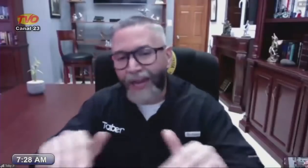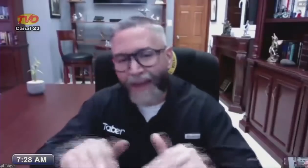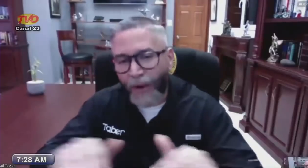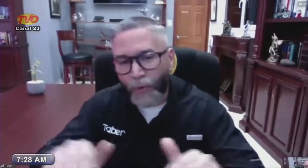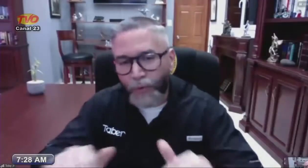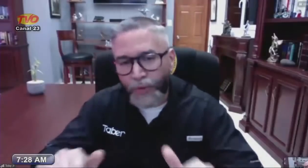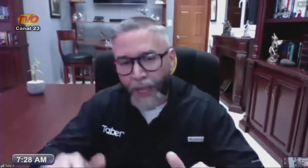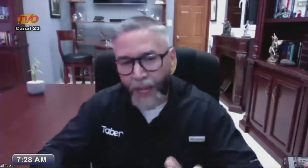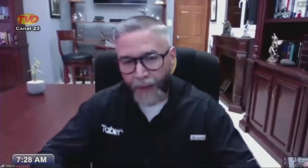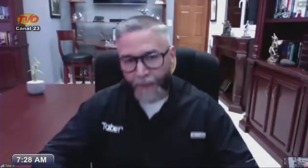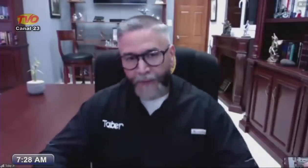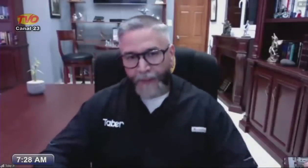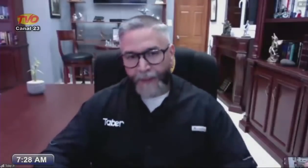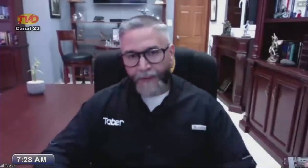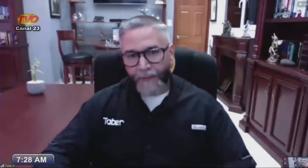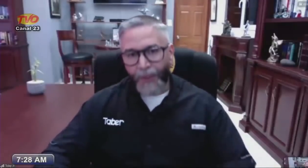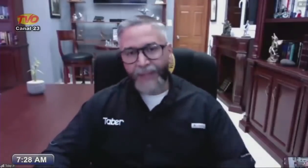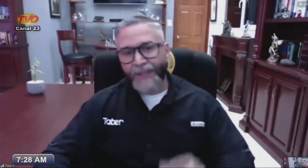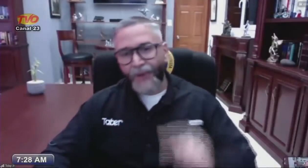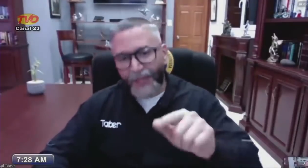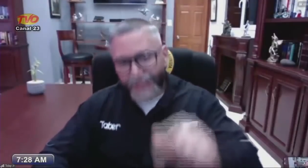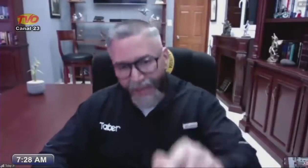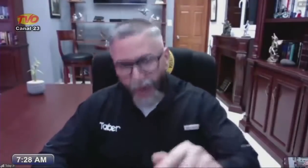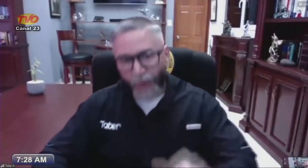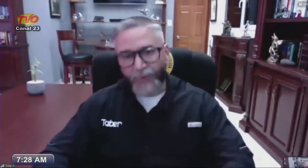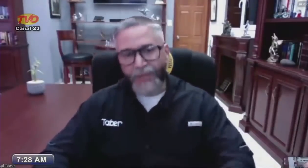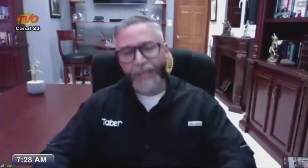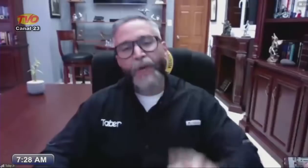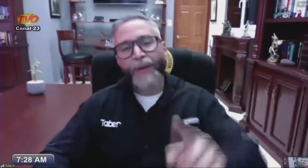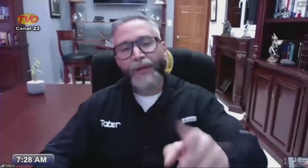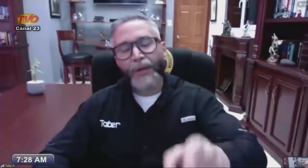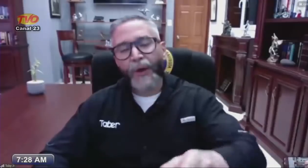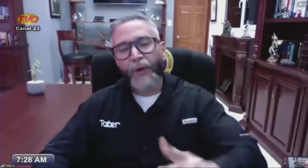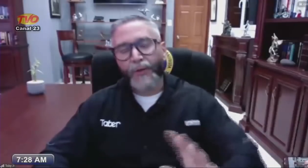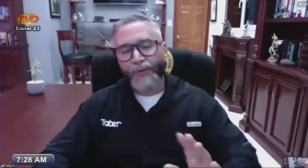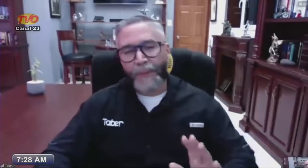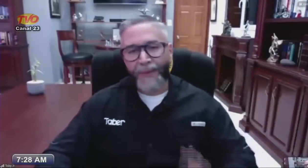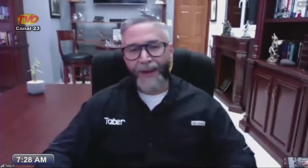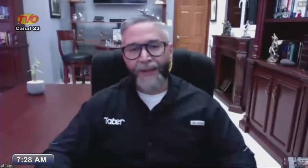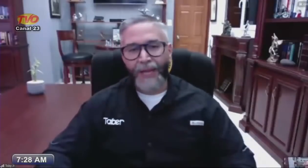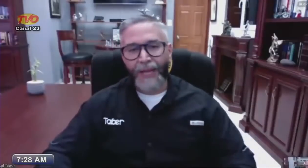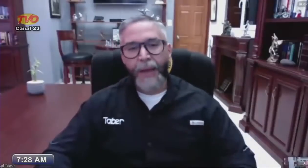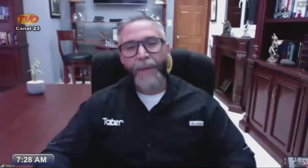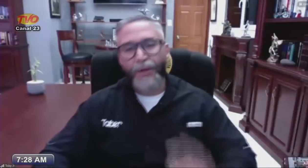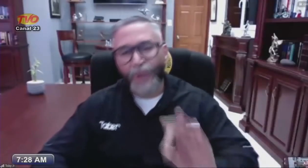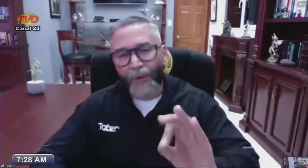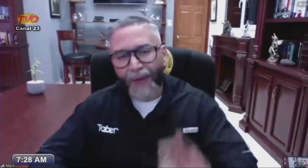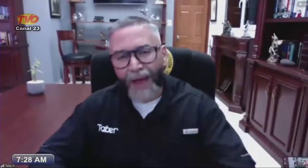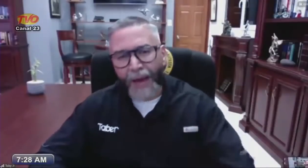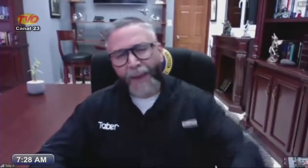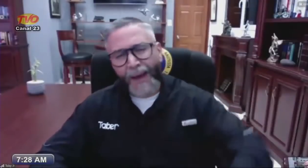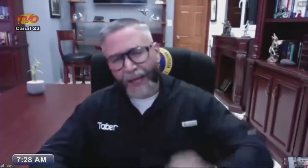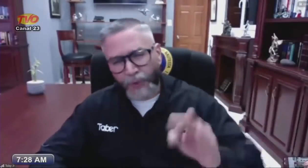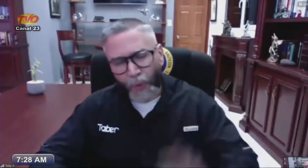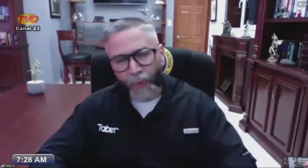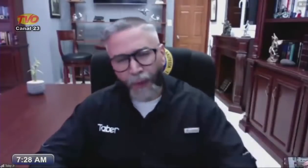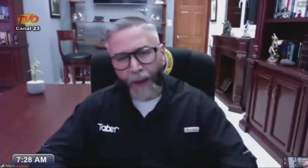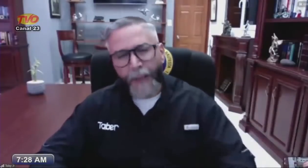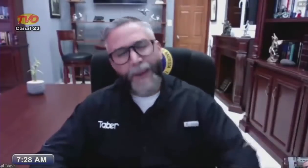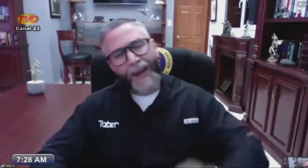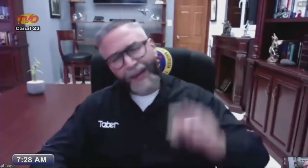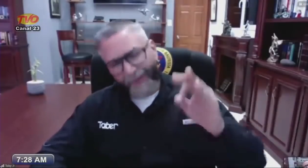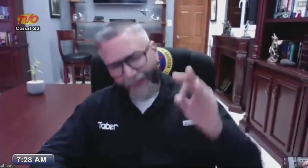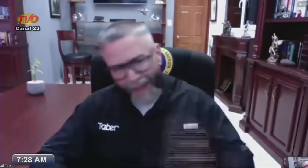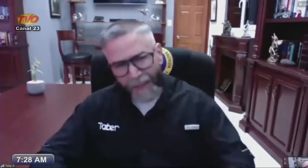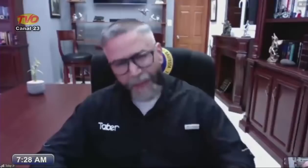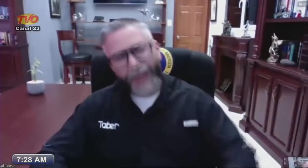dios quiere nada con usted porque si yo quisiéramos con usted ya le hubiera atacado el corazón de piedra que tiene pero se lo va a dejar para que sufra